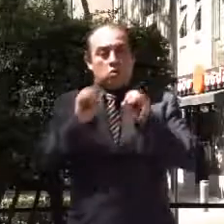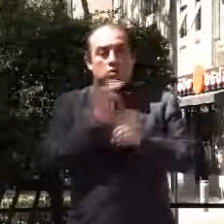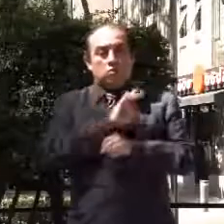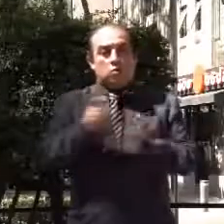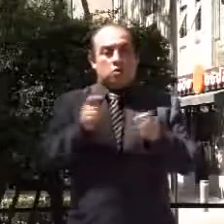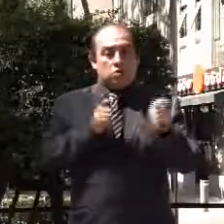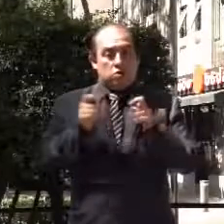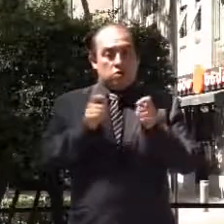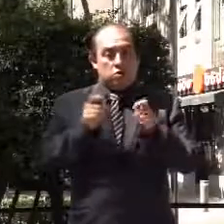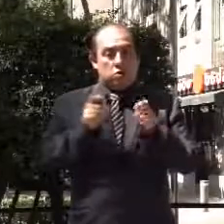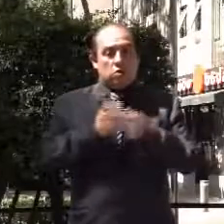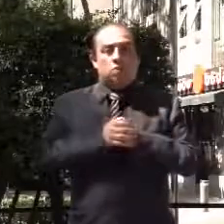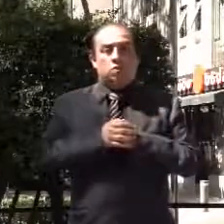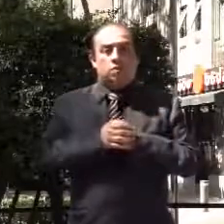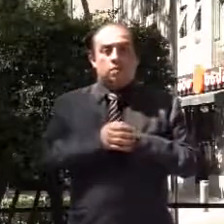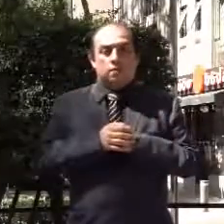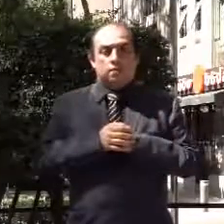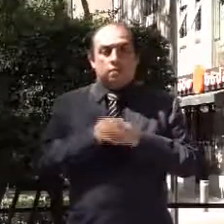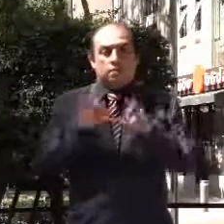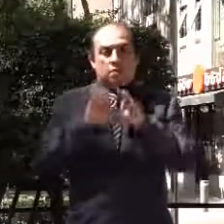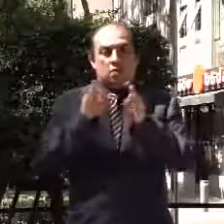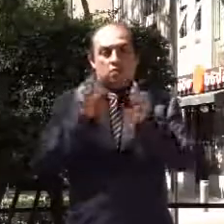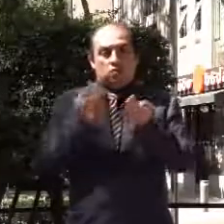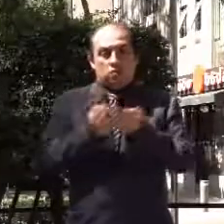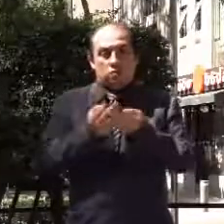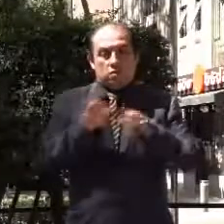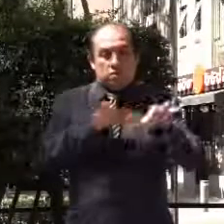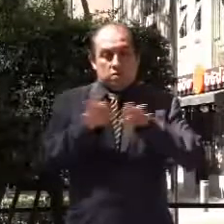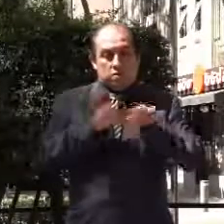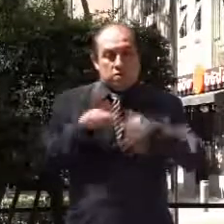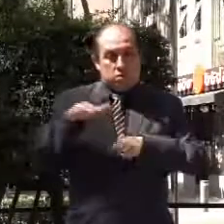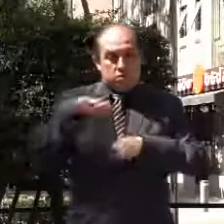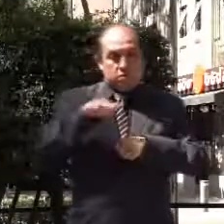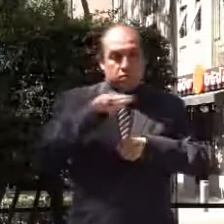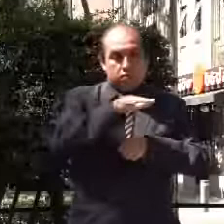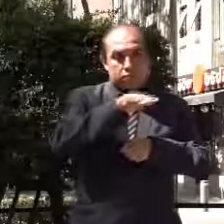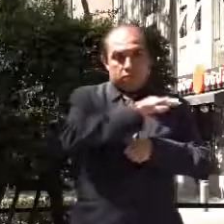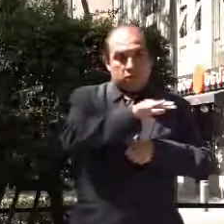medidas que hemos venido haciendo de trabajo territorial